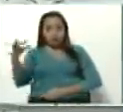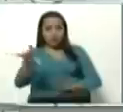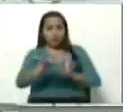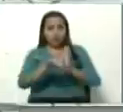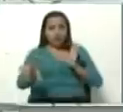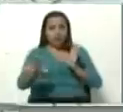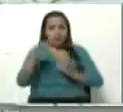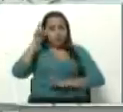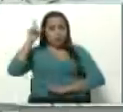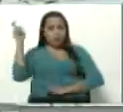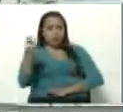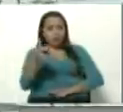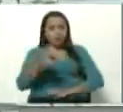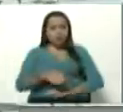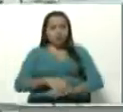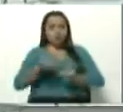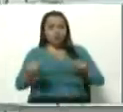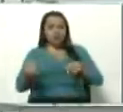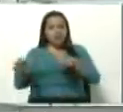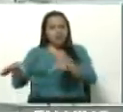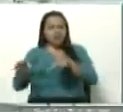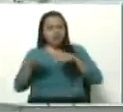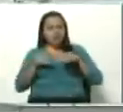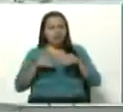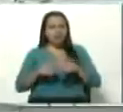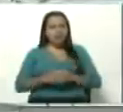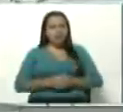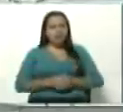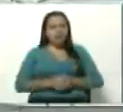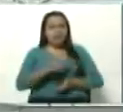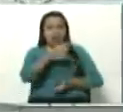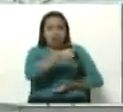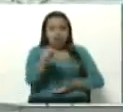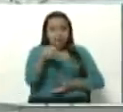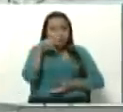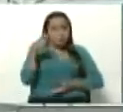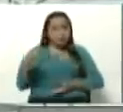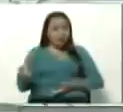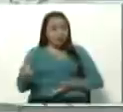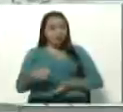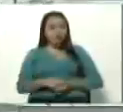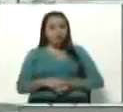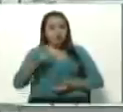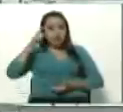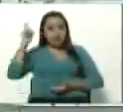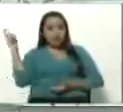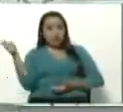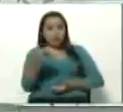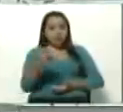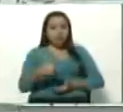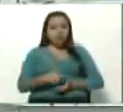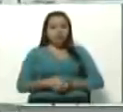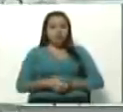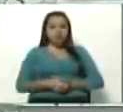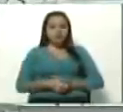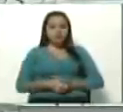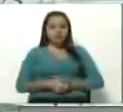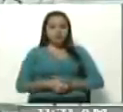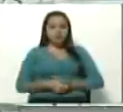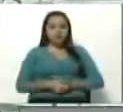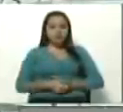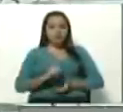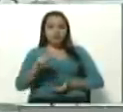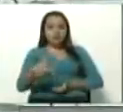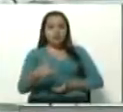por supuesto, reconociéndole a este pueblo heroico del Estado Guárico y en este caso